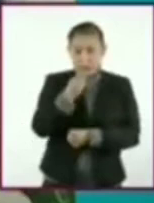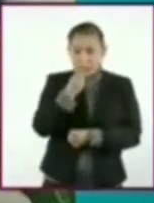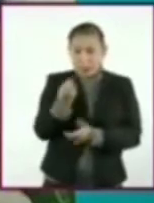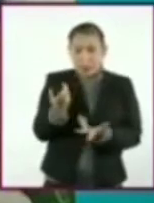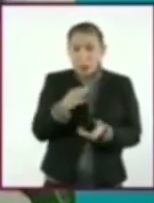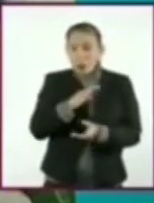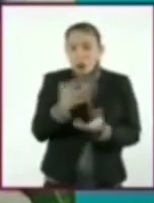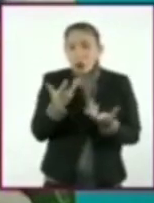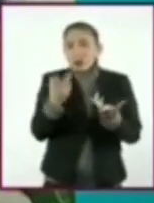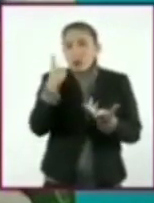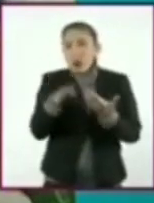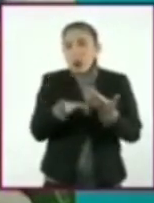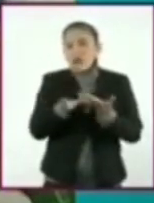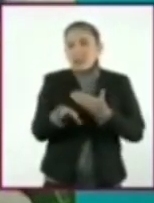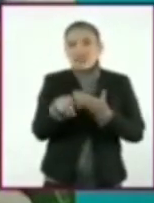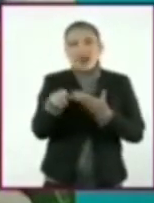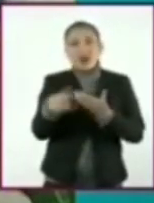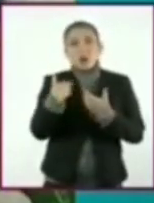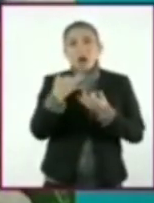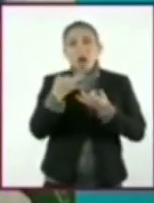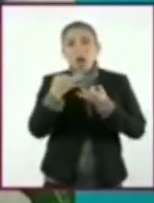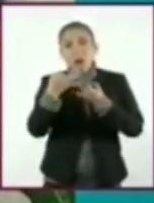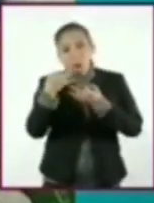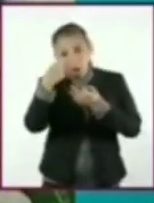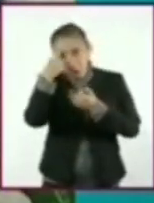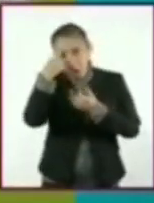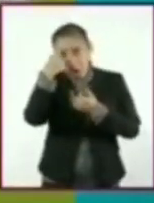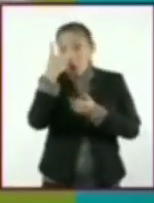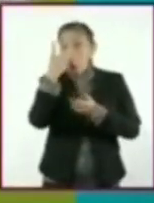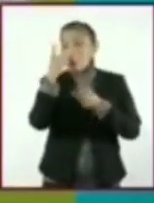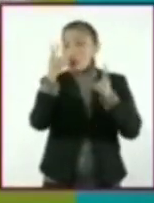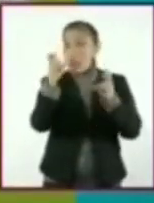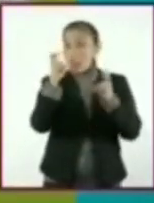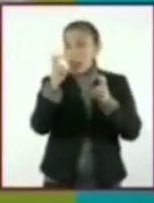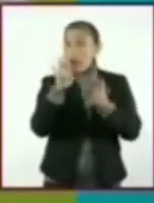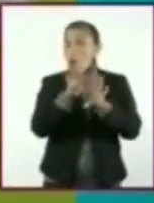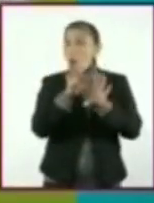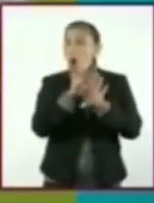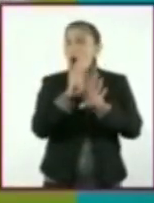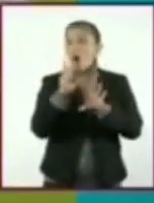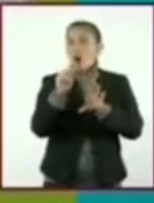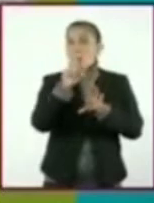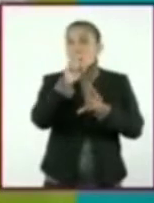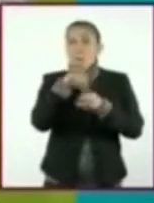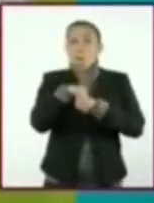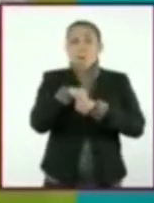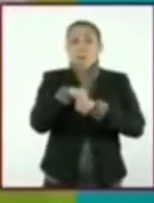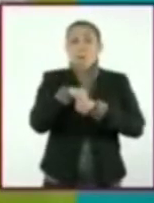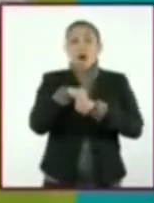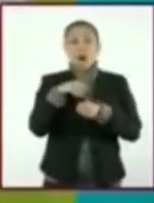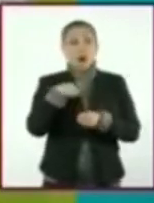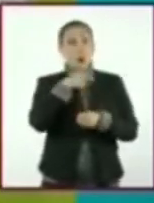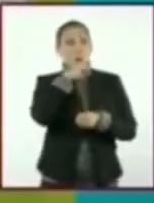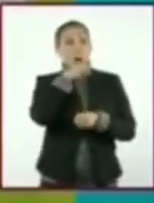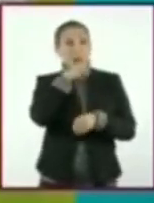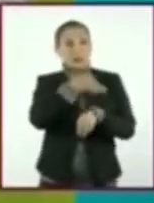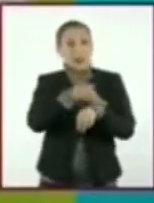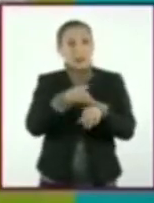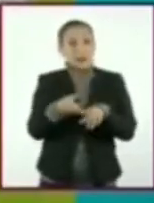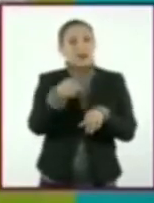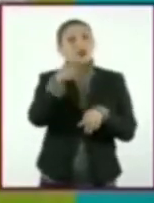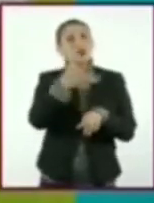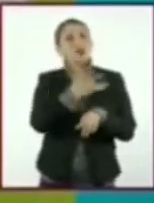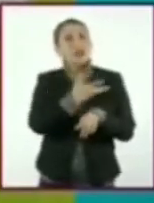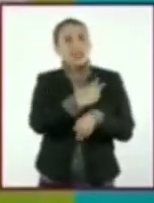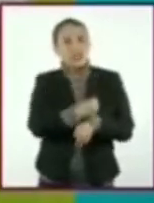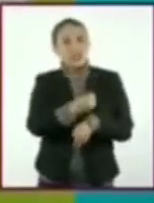decimos, ¿qué es lo que podemos hacer para prevenirlo? Primer tema tabú que me gustaría tocar Okay. Es el tema de como padres de familia, que tienes